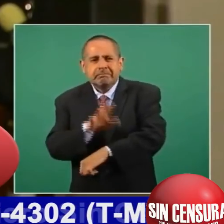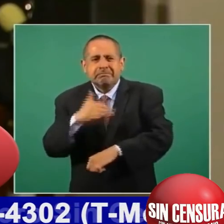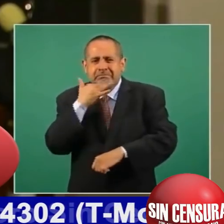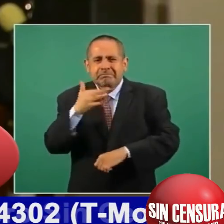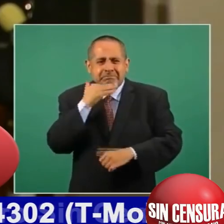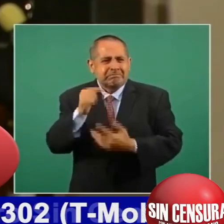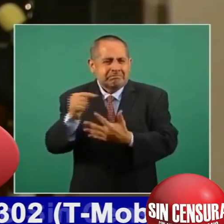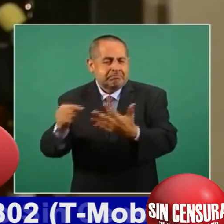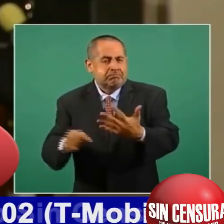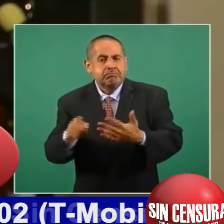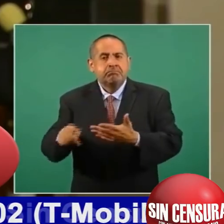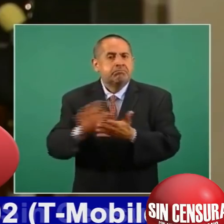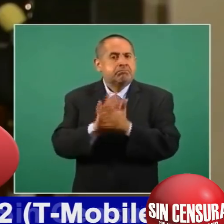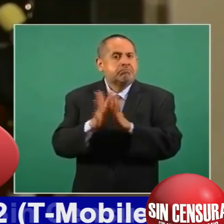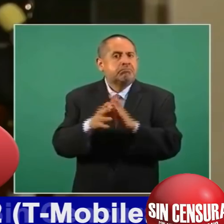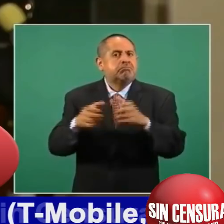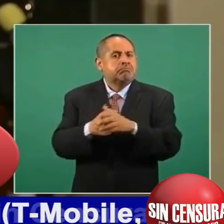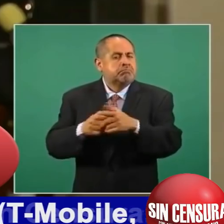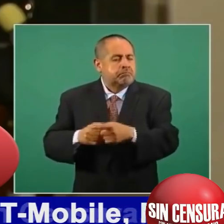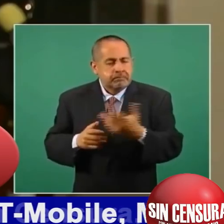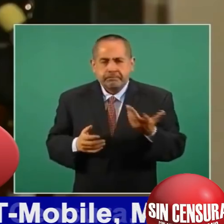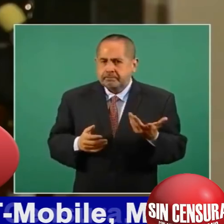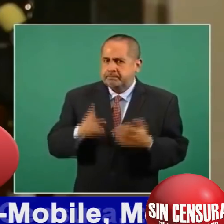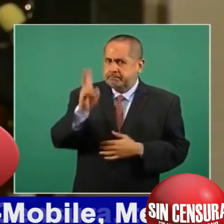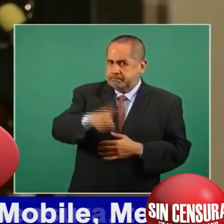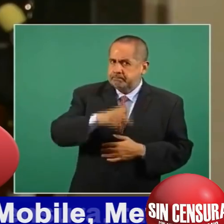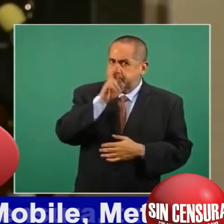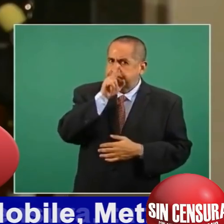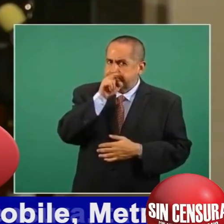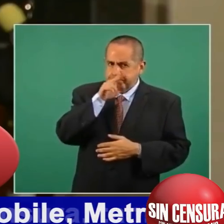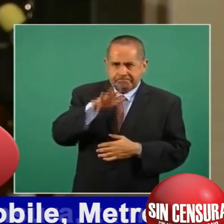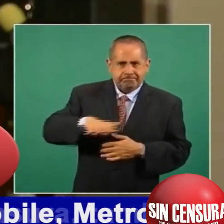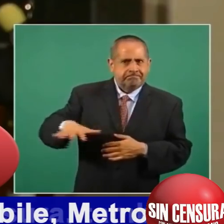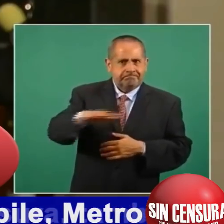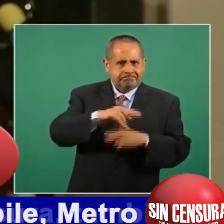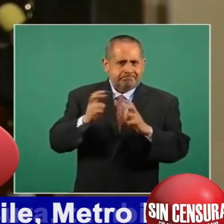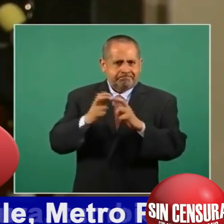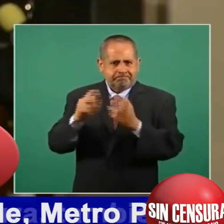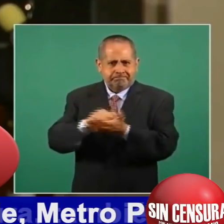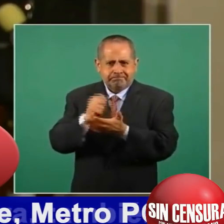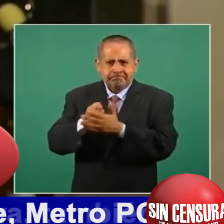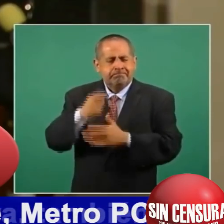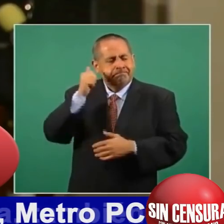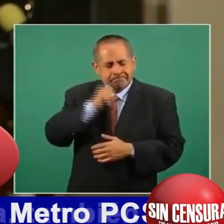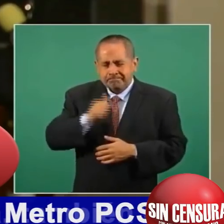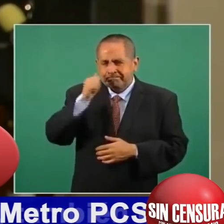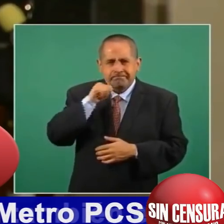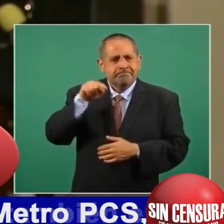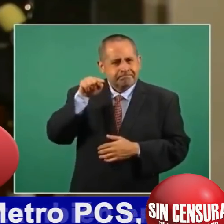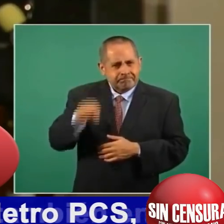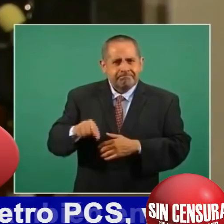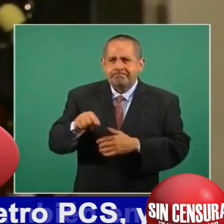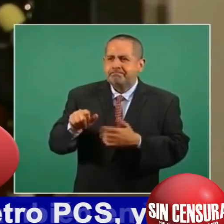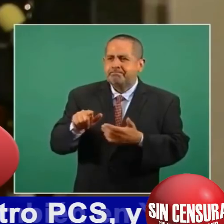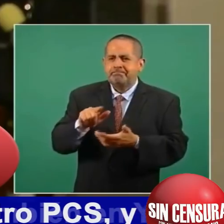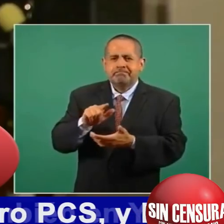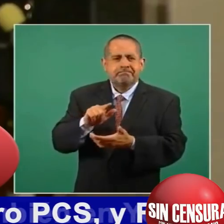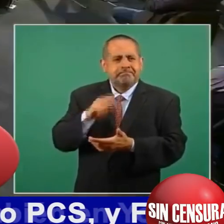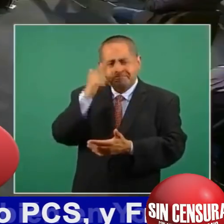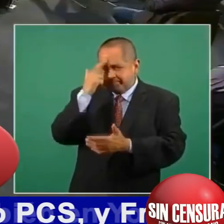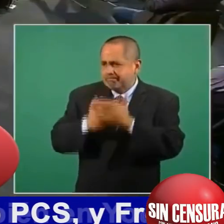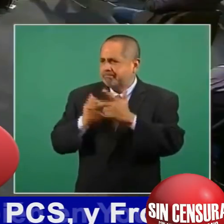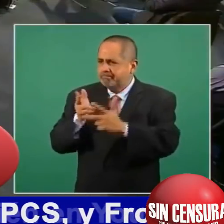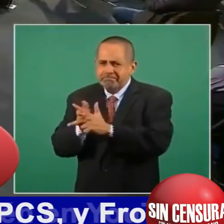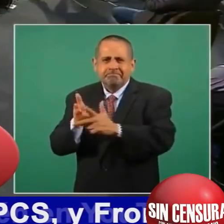por vínculos con el narcotráfico. Preocupa porque es una zona en la que siempre están ocurriendo estos delitos, es exactamente el